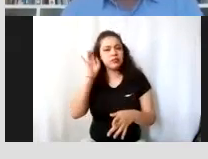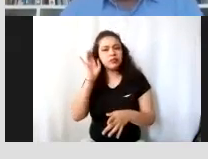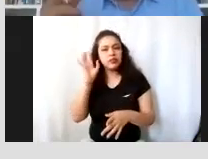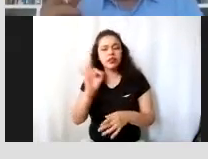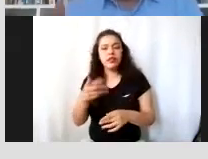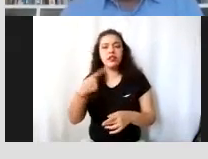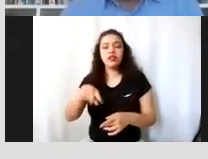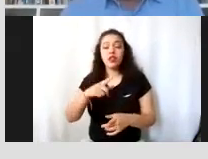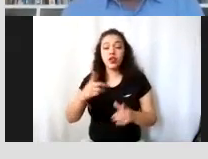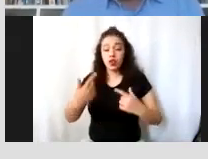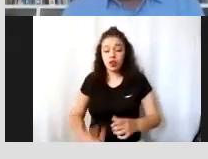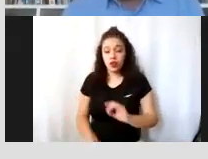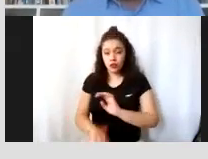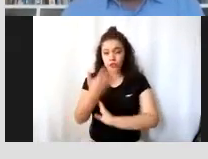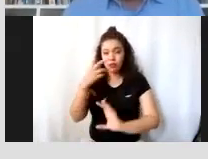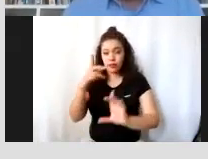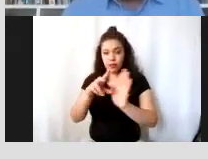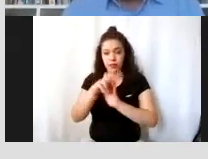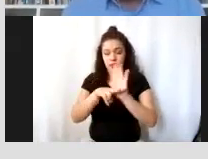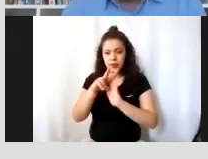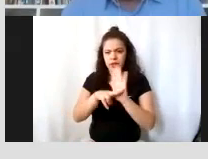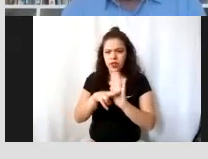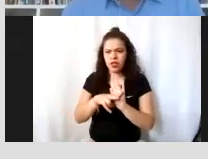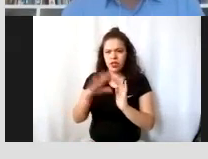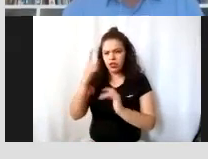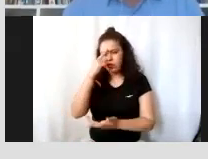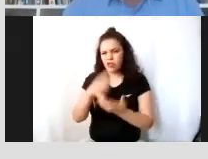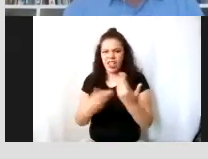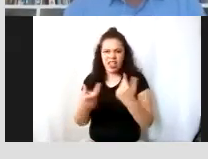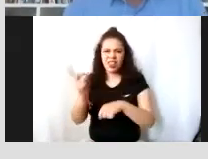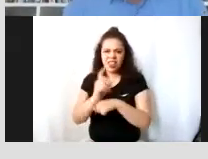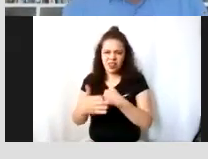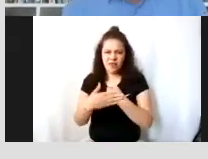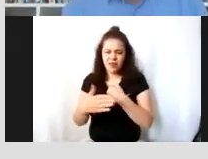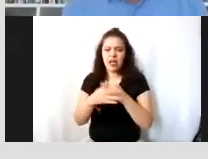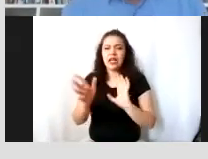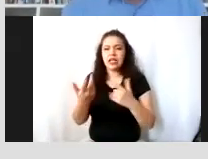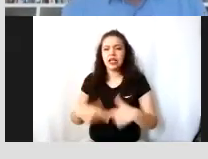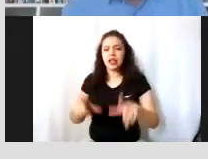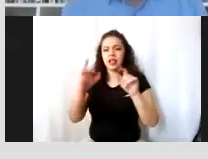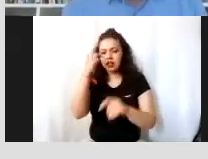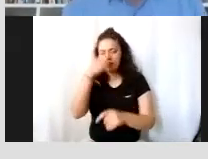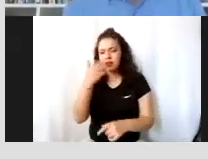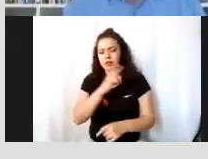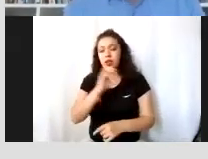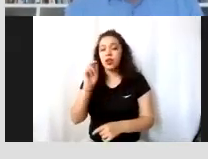acceso a este video. Yo supongo que en pocos días ya va a estar disponible. Ok, continuemos, por